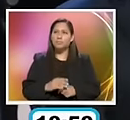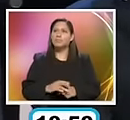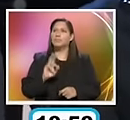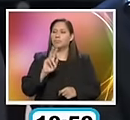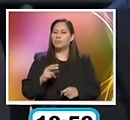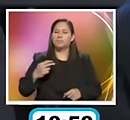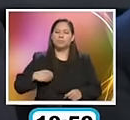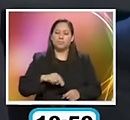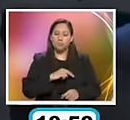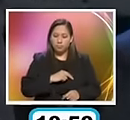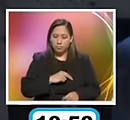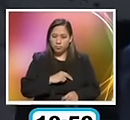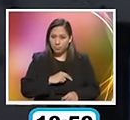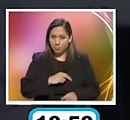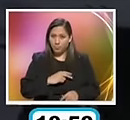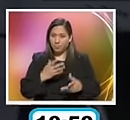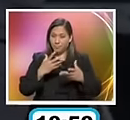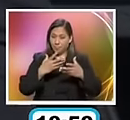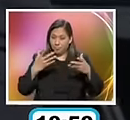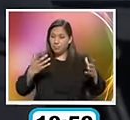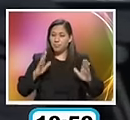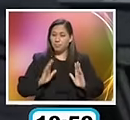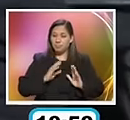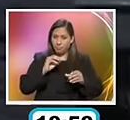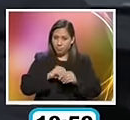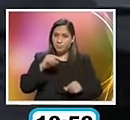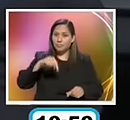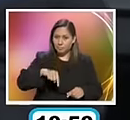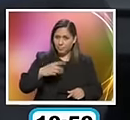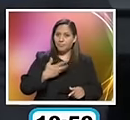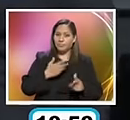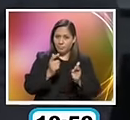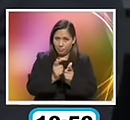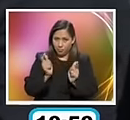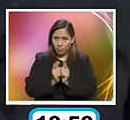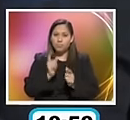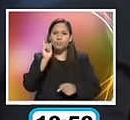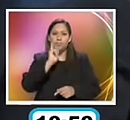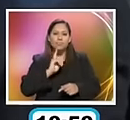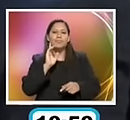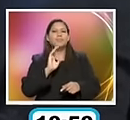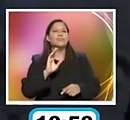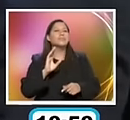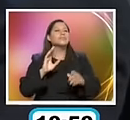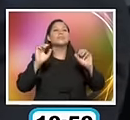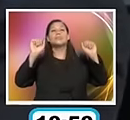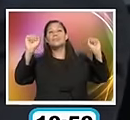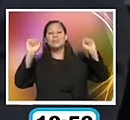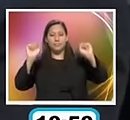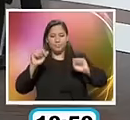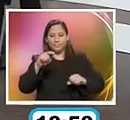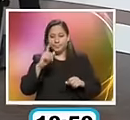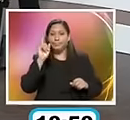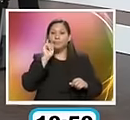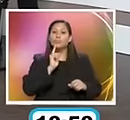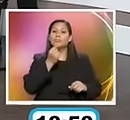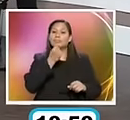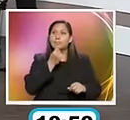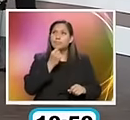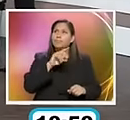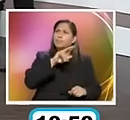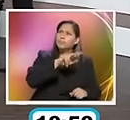hemos tenido, bueno, de las grandes sorpresas, aquí tenemos un club de fans. Aquí en México. Aquí en México, y son niñas